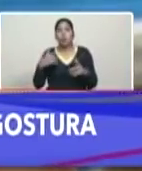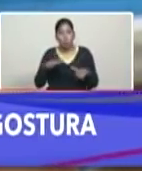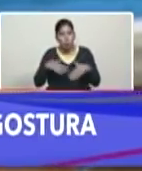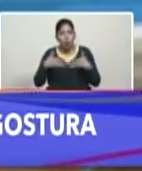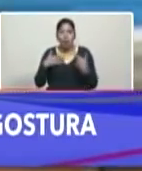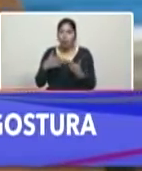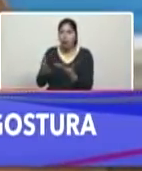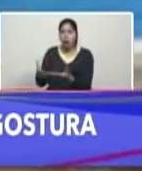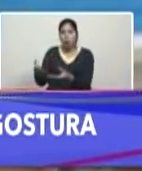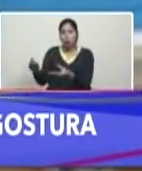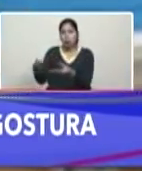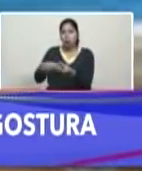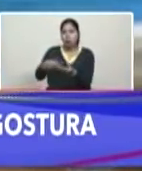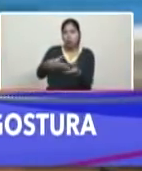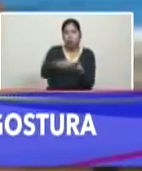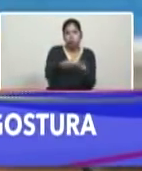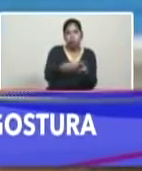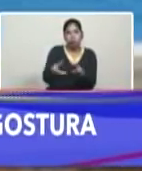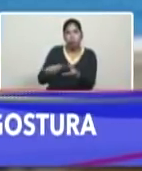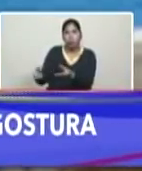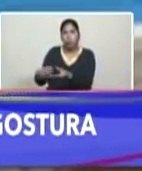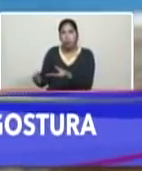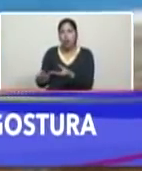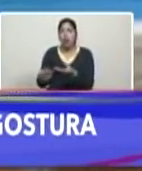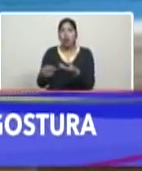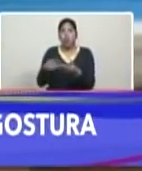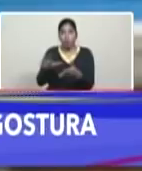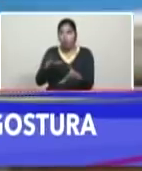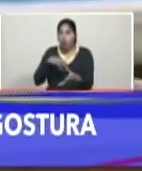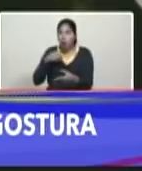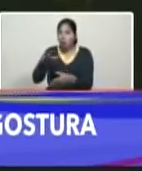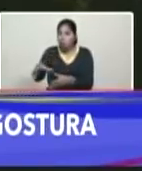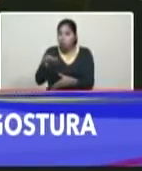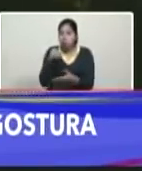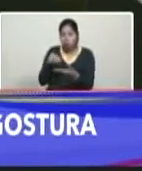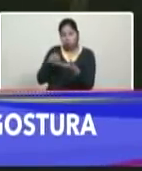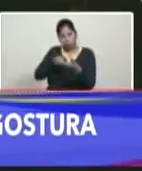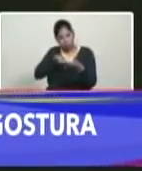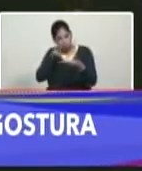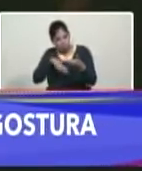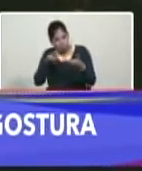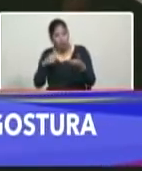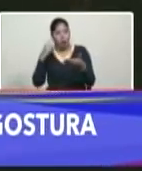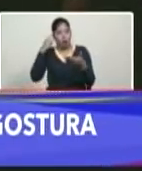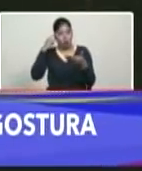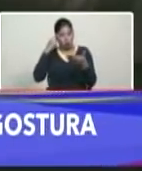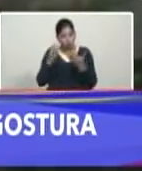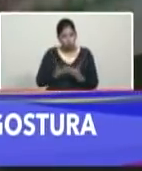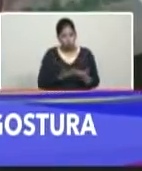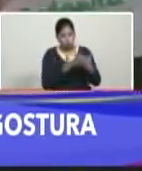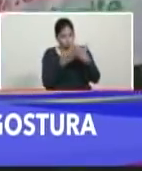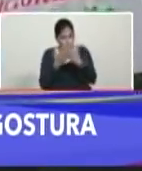leer, releer, reconocer, conocer, estudiar,